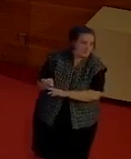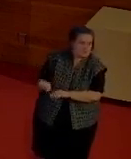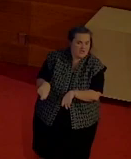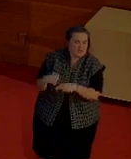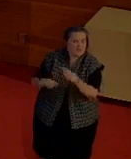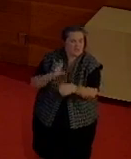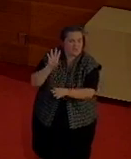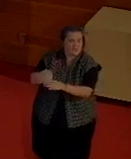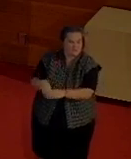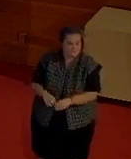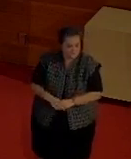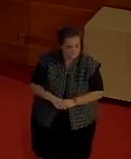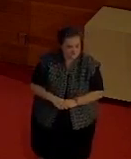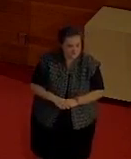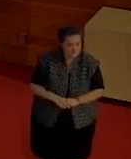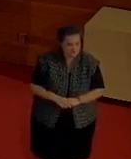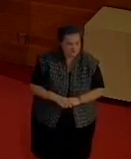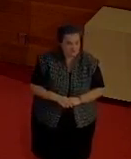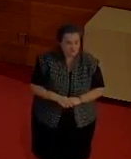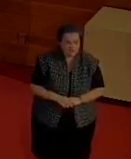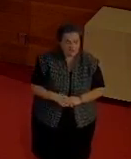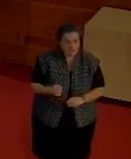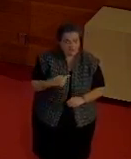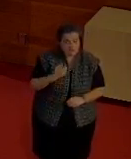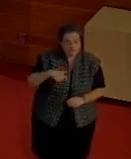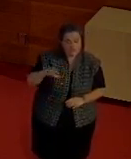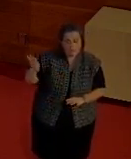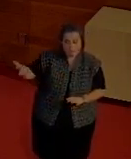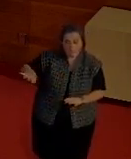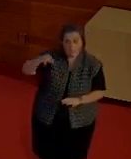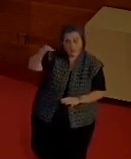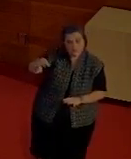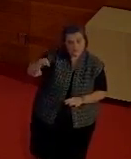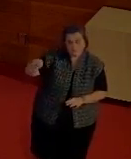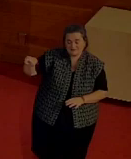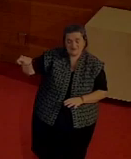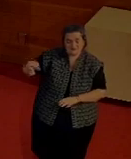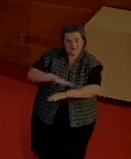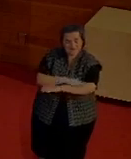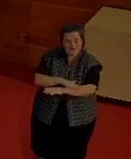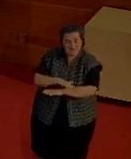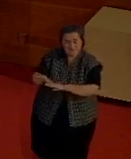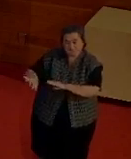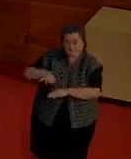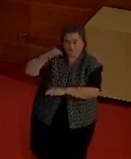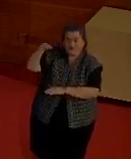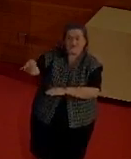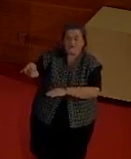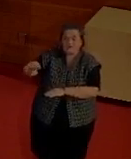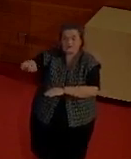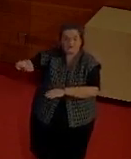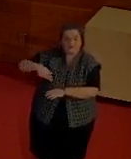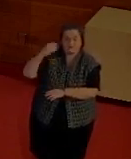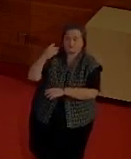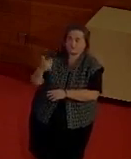descolonizando hemos puesto puestos de poner hemos puesto al frente de esos países a qui nos ha parecido que iba a jugar nuestro juego